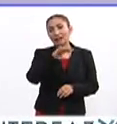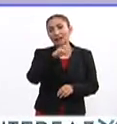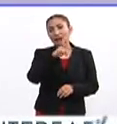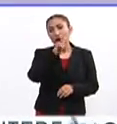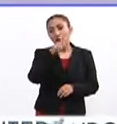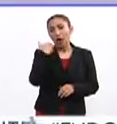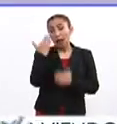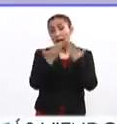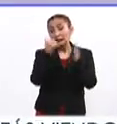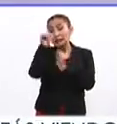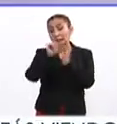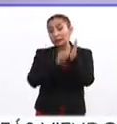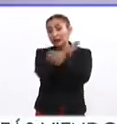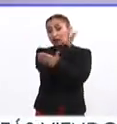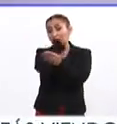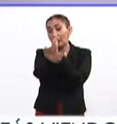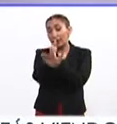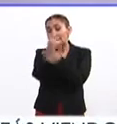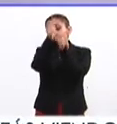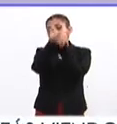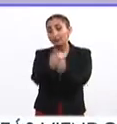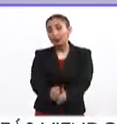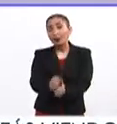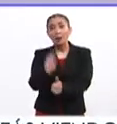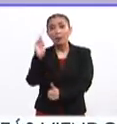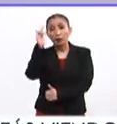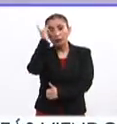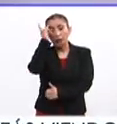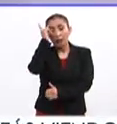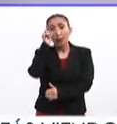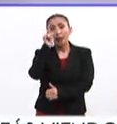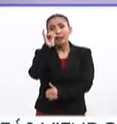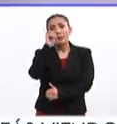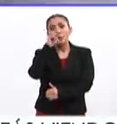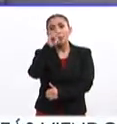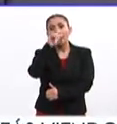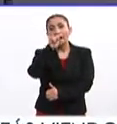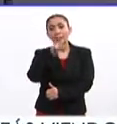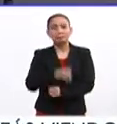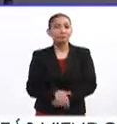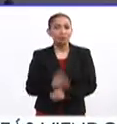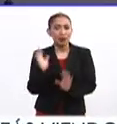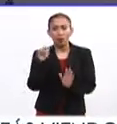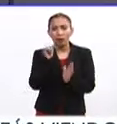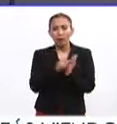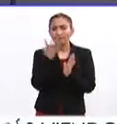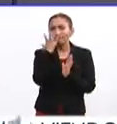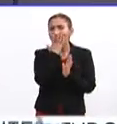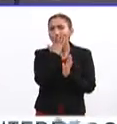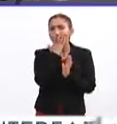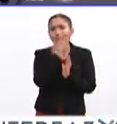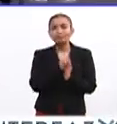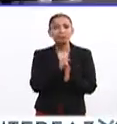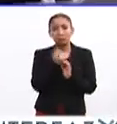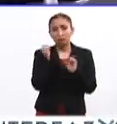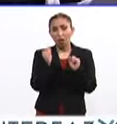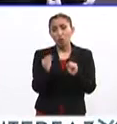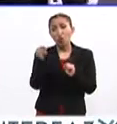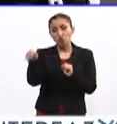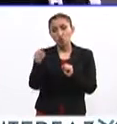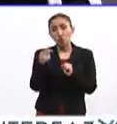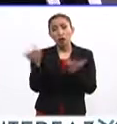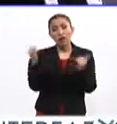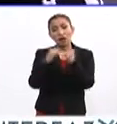pudo estudiar 6 mesesotes en Portugal, en Lisboa, en esta capital hermosísima, romántica, y que bueno, seguramente también